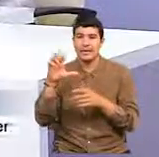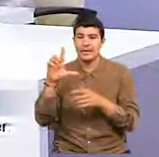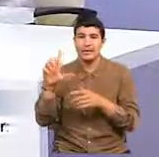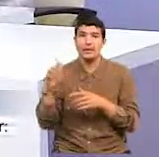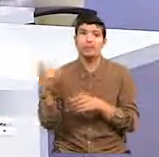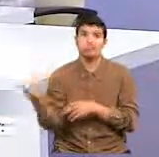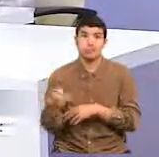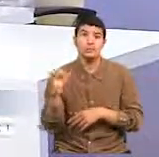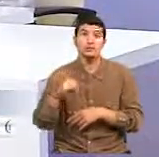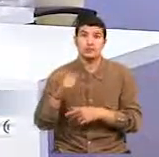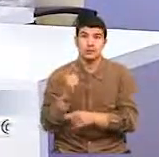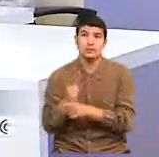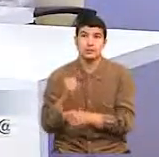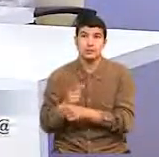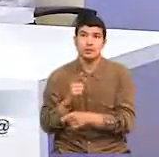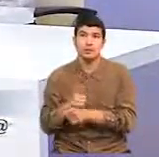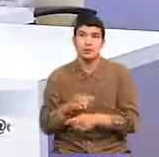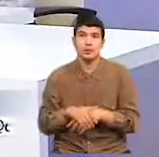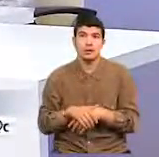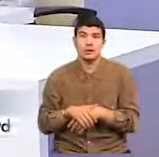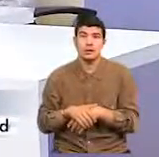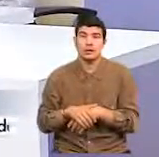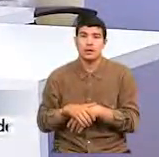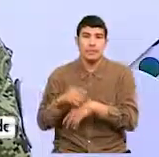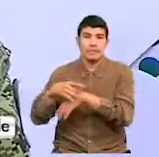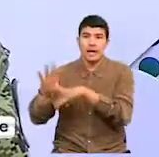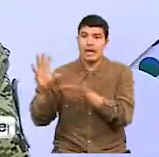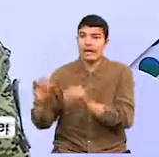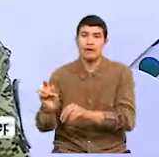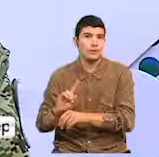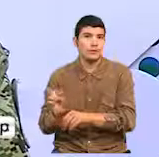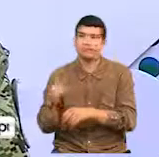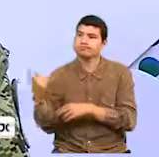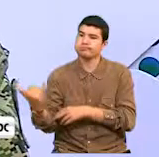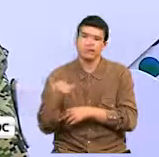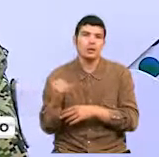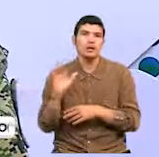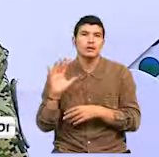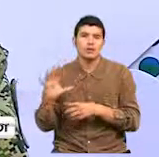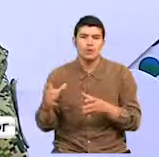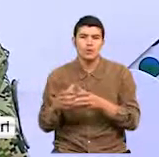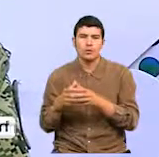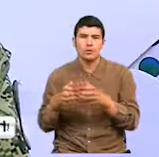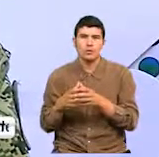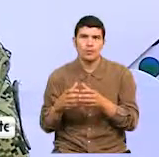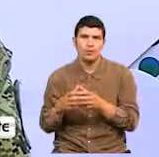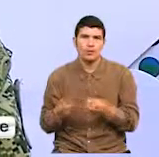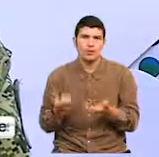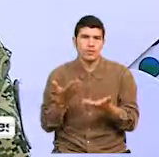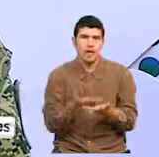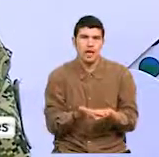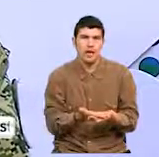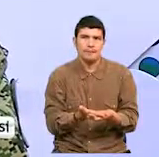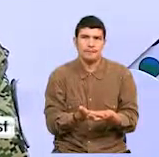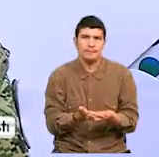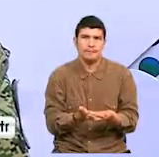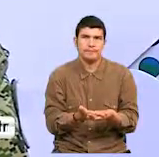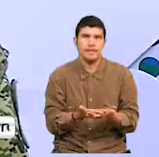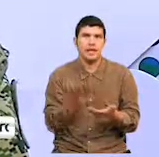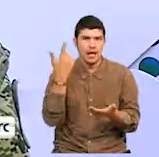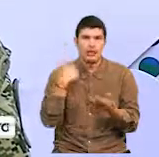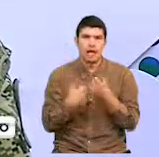existe, no ha dejado de existir. Una vez ellos hicieron su entrega, hace